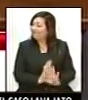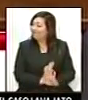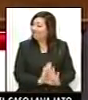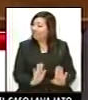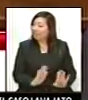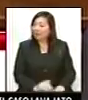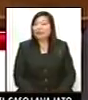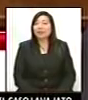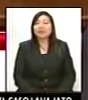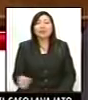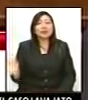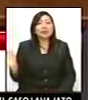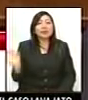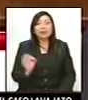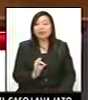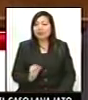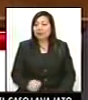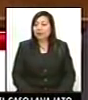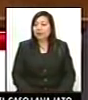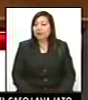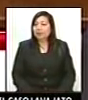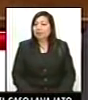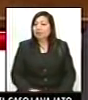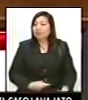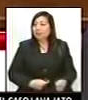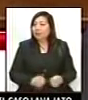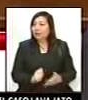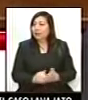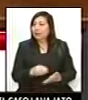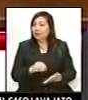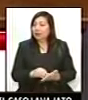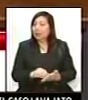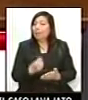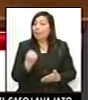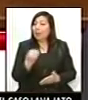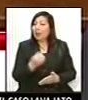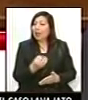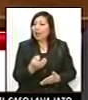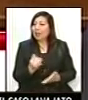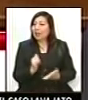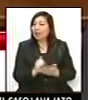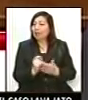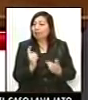Presidenta, ningún delito presuntamente cometido por aquellos y que